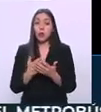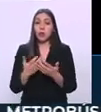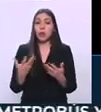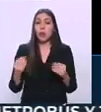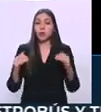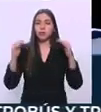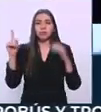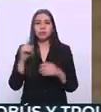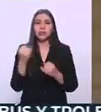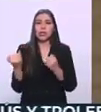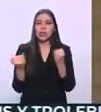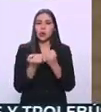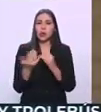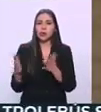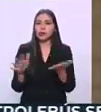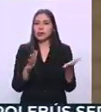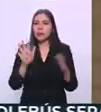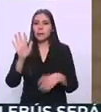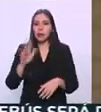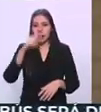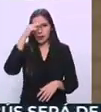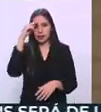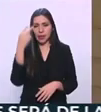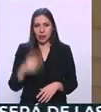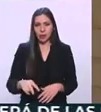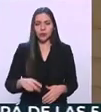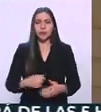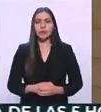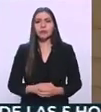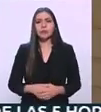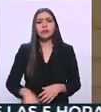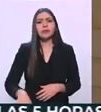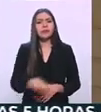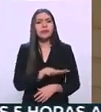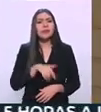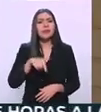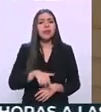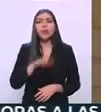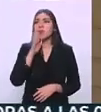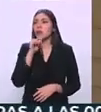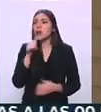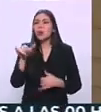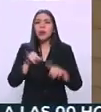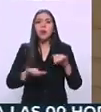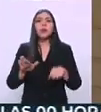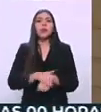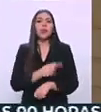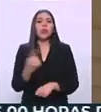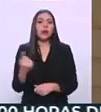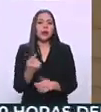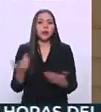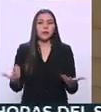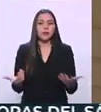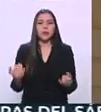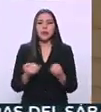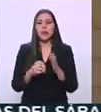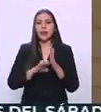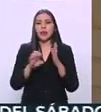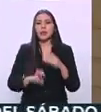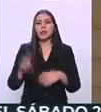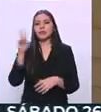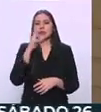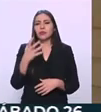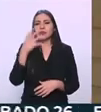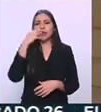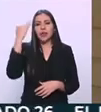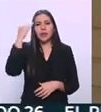qué no tenemos la posibilidad? No nos dio tiempo, así como sí pudimos con los ventiladores remontar el tiempo perdido, por decirlo así, y en